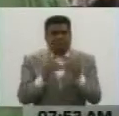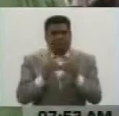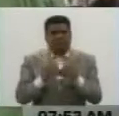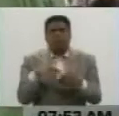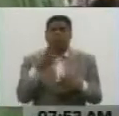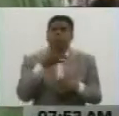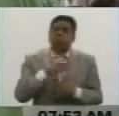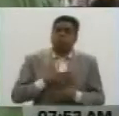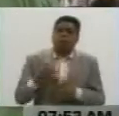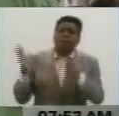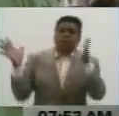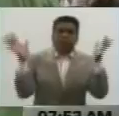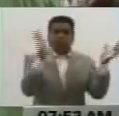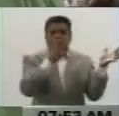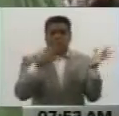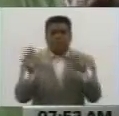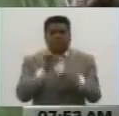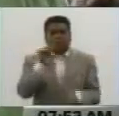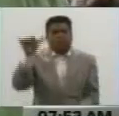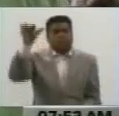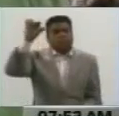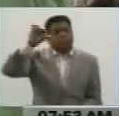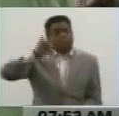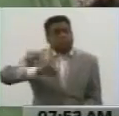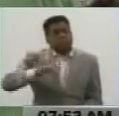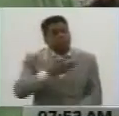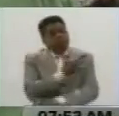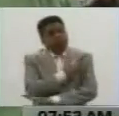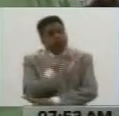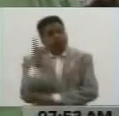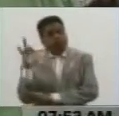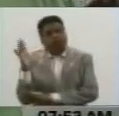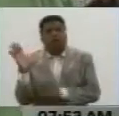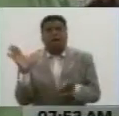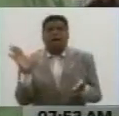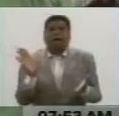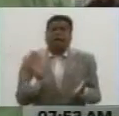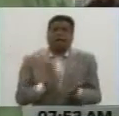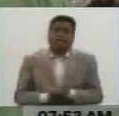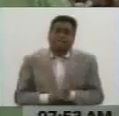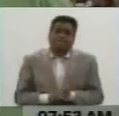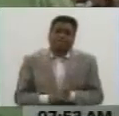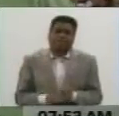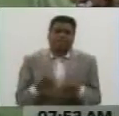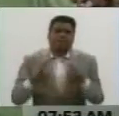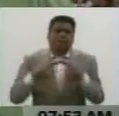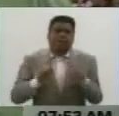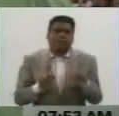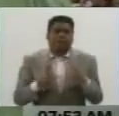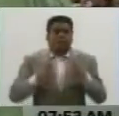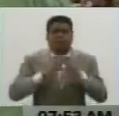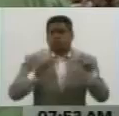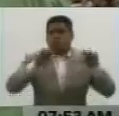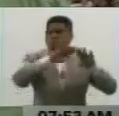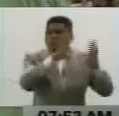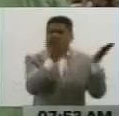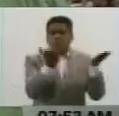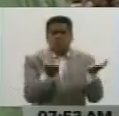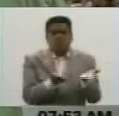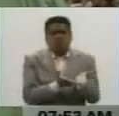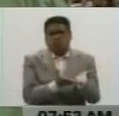ecoambientalmente perjudicial. Sin embargo, como en casi todo el resto del mundo,